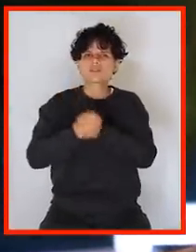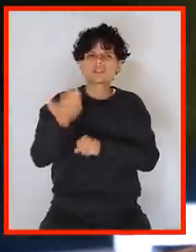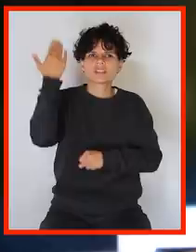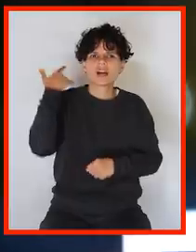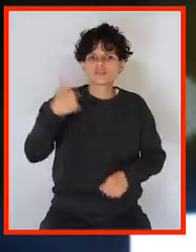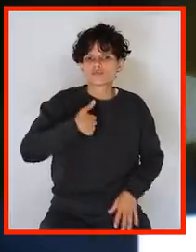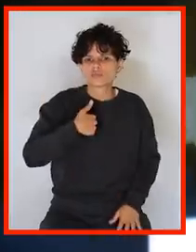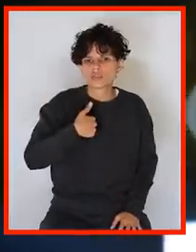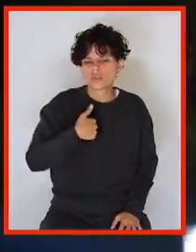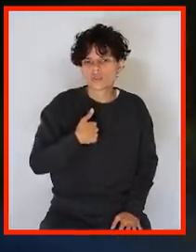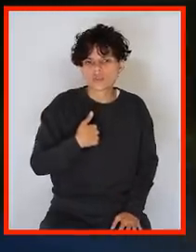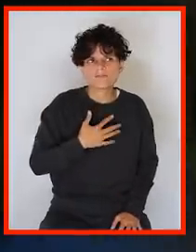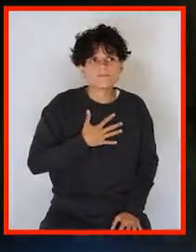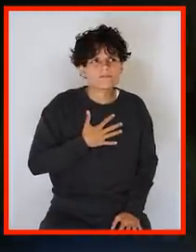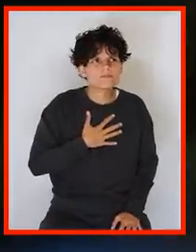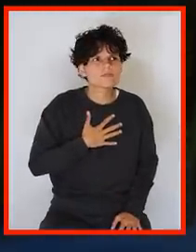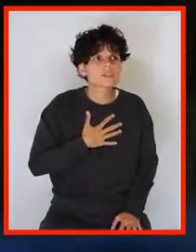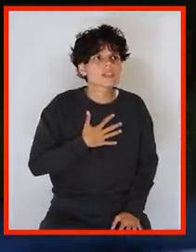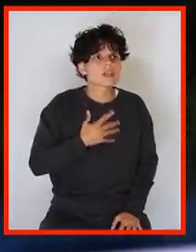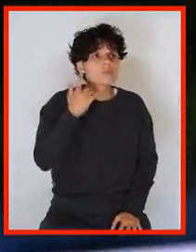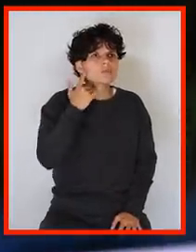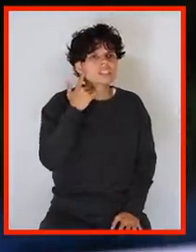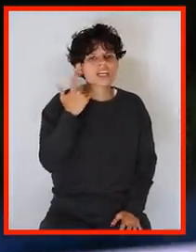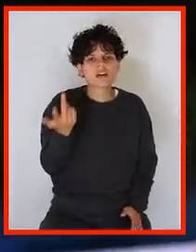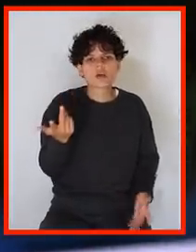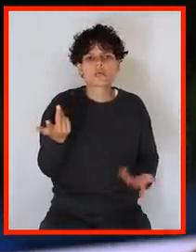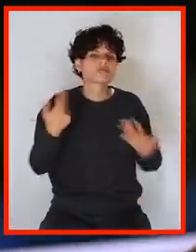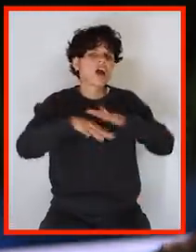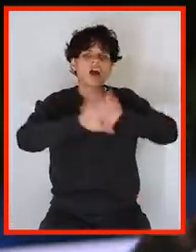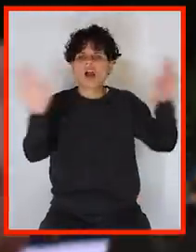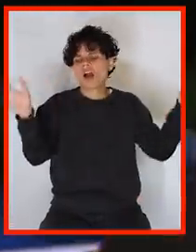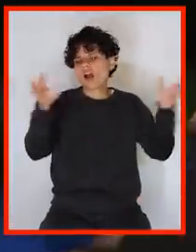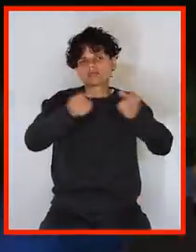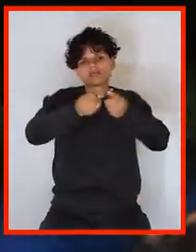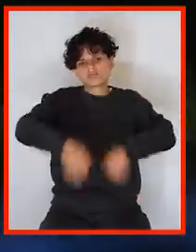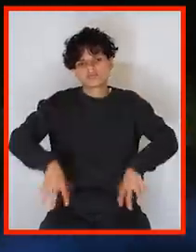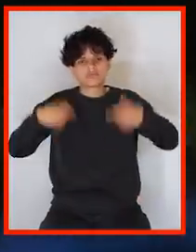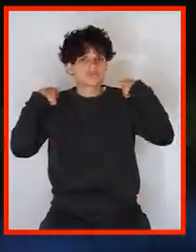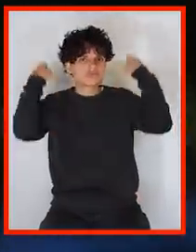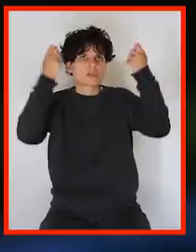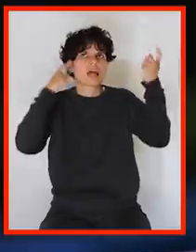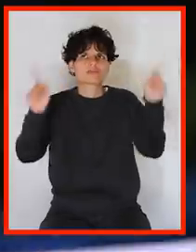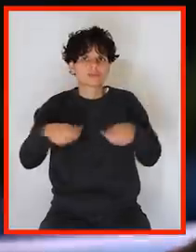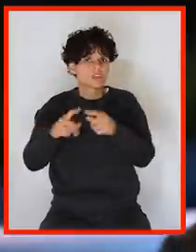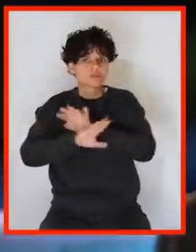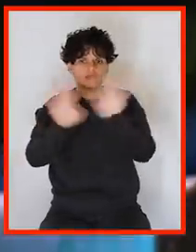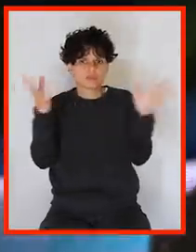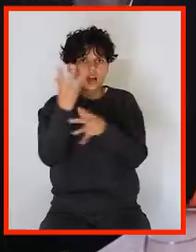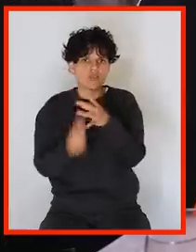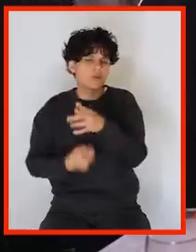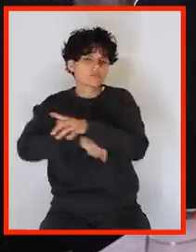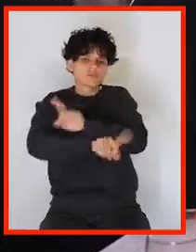yo hace 2 años atrás, yo decía, ¿sabéis que voy a...? Pienso como colgar los guantes y ya, ¿sabéis que me voy a retirar de esta